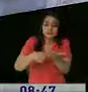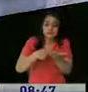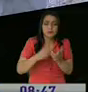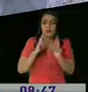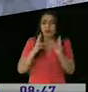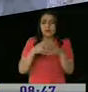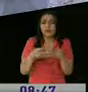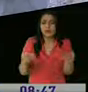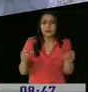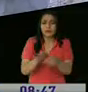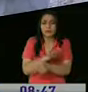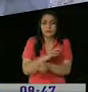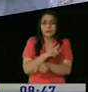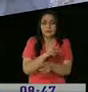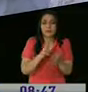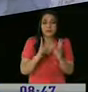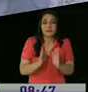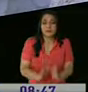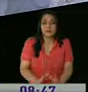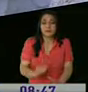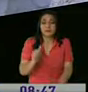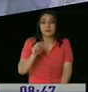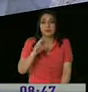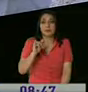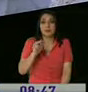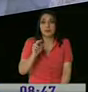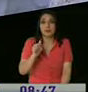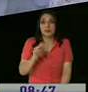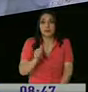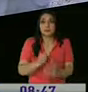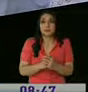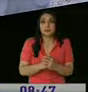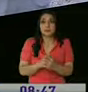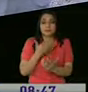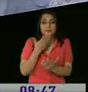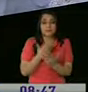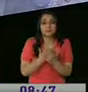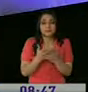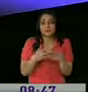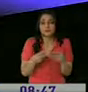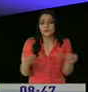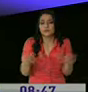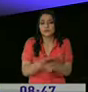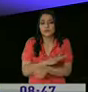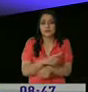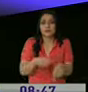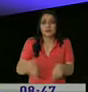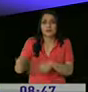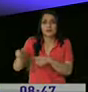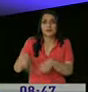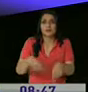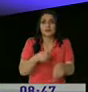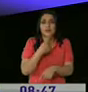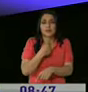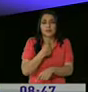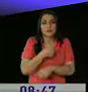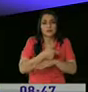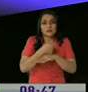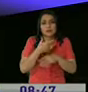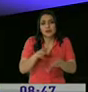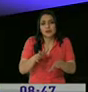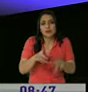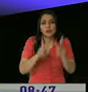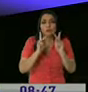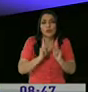pronta solución para nuestros vecinos de acá de la Armenia 2. Gracias, Priscila. Ahí hay que buscar solución al tráfico, Priscila. Ya dijo la autoridad que